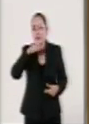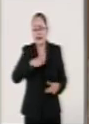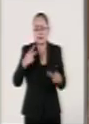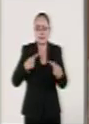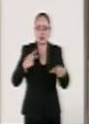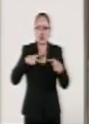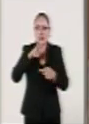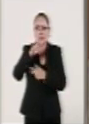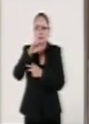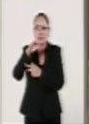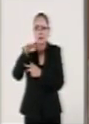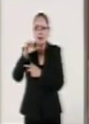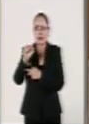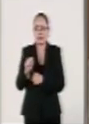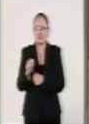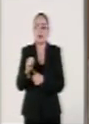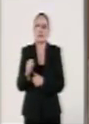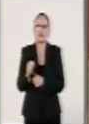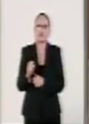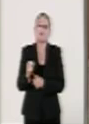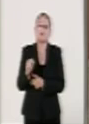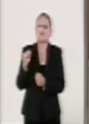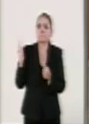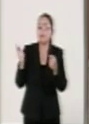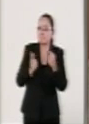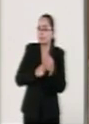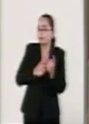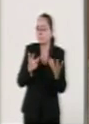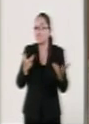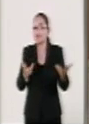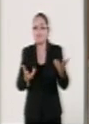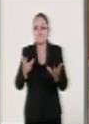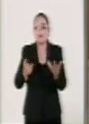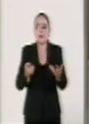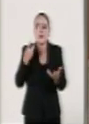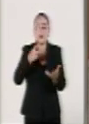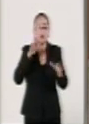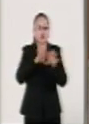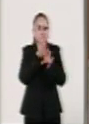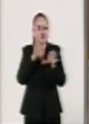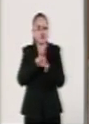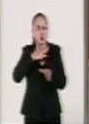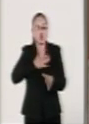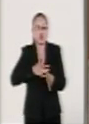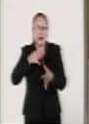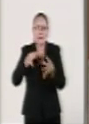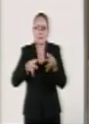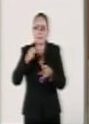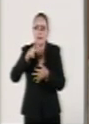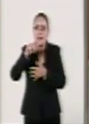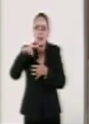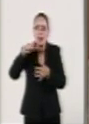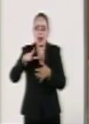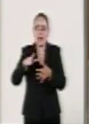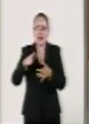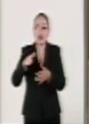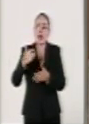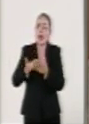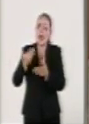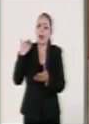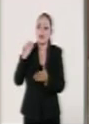víctimas. A mayor abundamiento, tanto la reforma de justicia penal de junio de